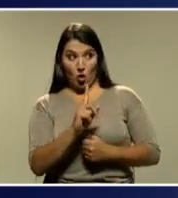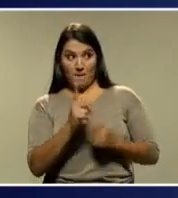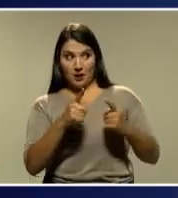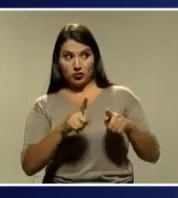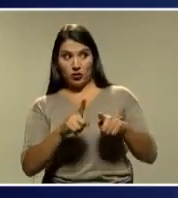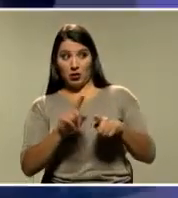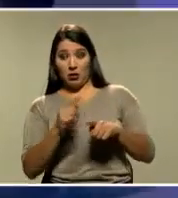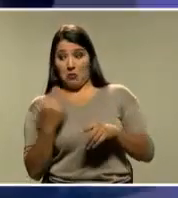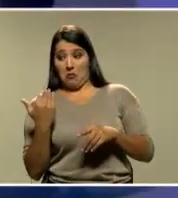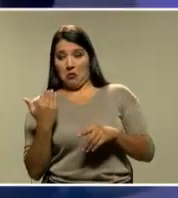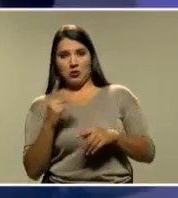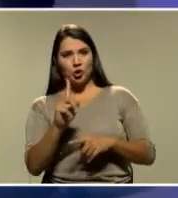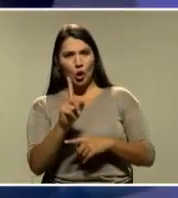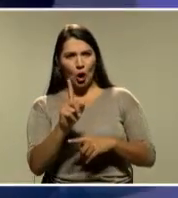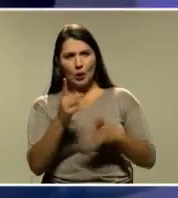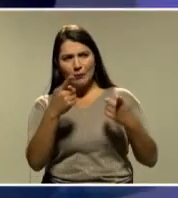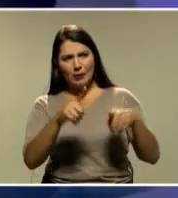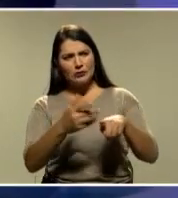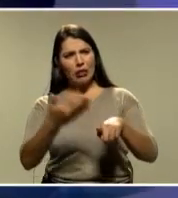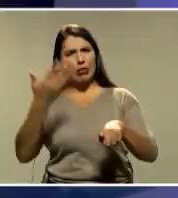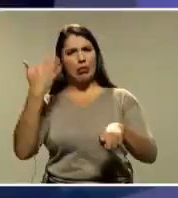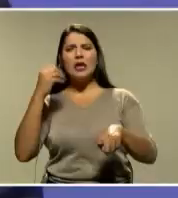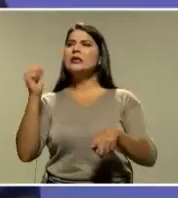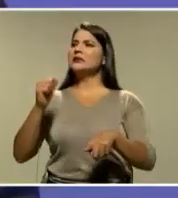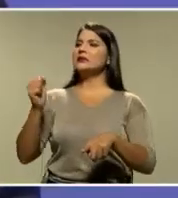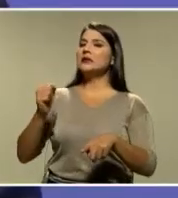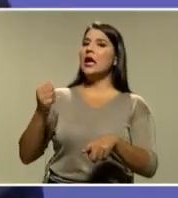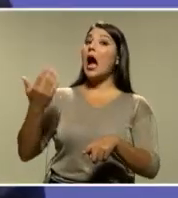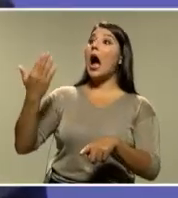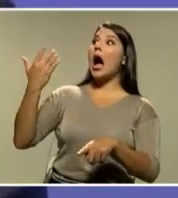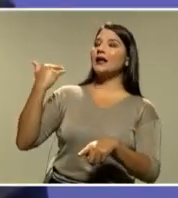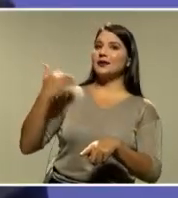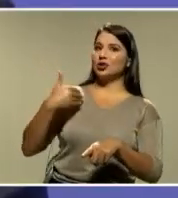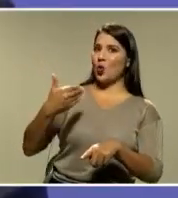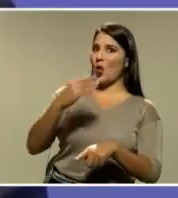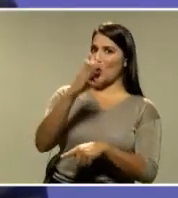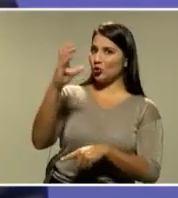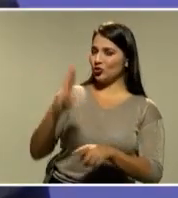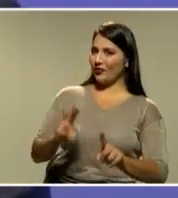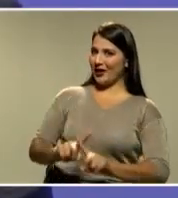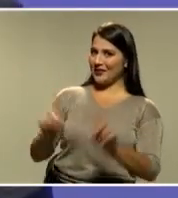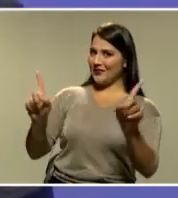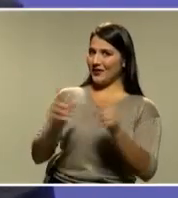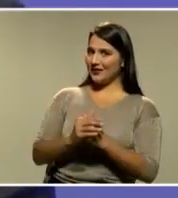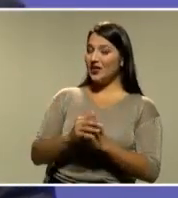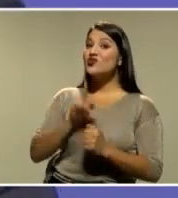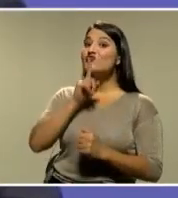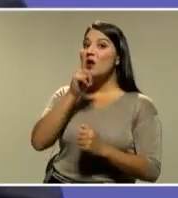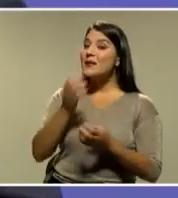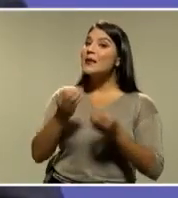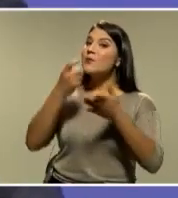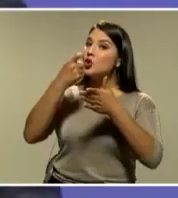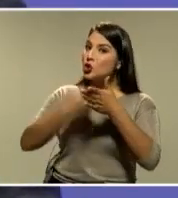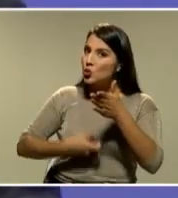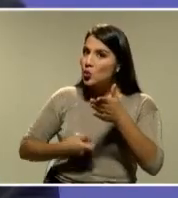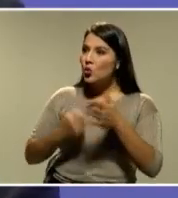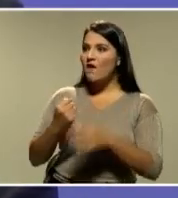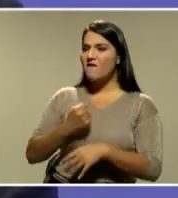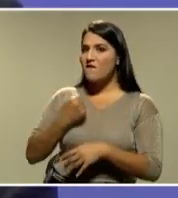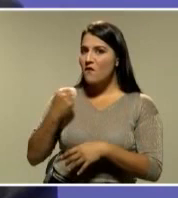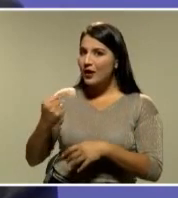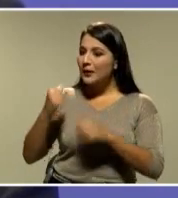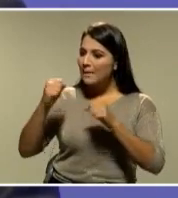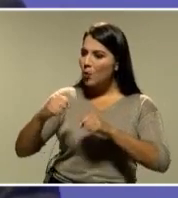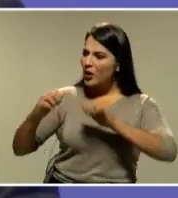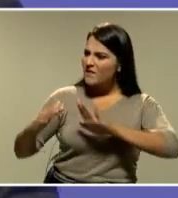fue hace unos cuantos años. Hace unos cuantos años, cuando era otra Costa Rica. Y fue bastante duro, bastante fuerte enfrentarme a